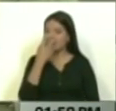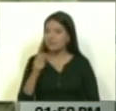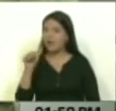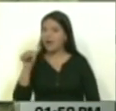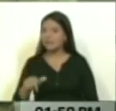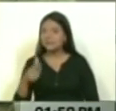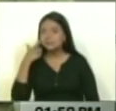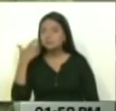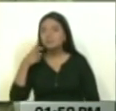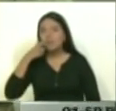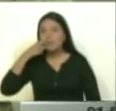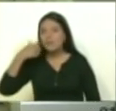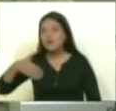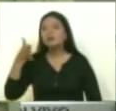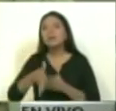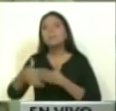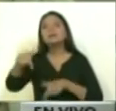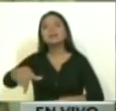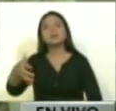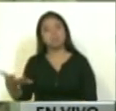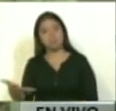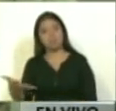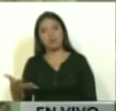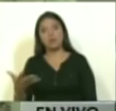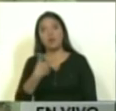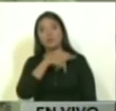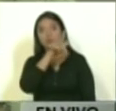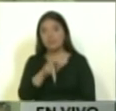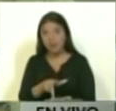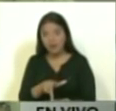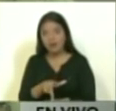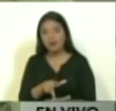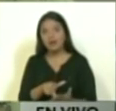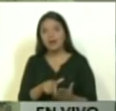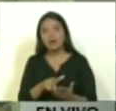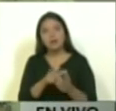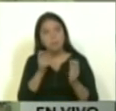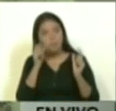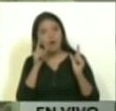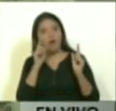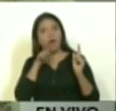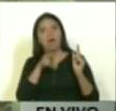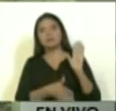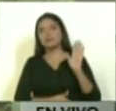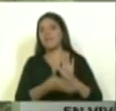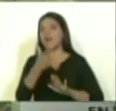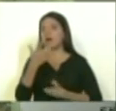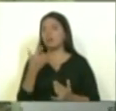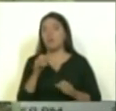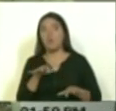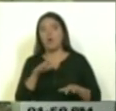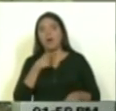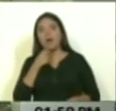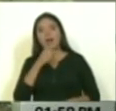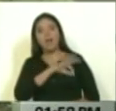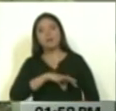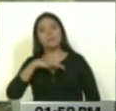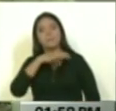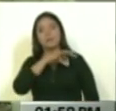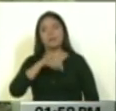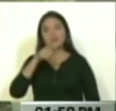sus propios ojos lo que está pasando. Y cuando llegan, se van maravillados del espíritu de nuestro pueblo.